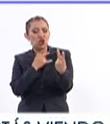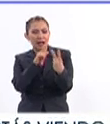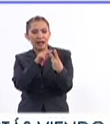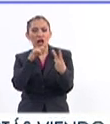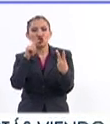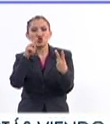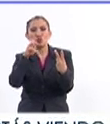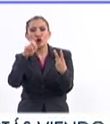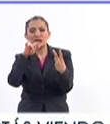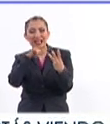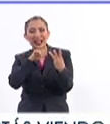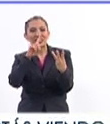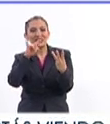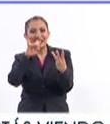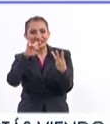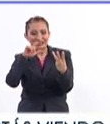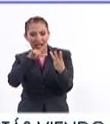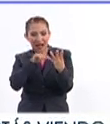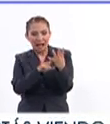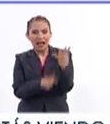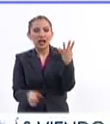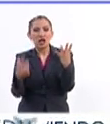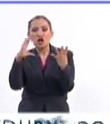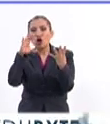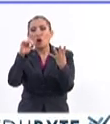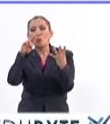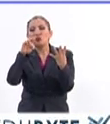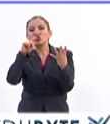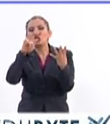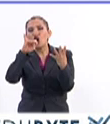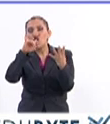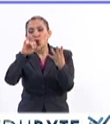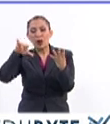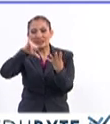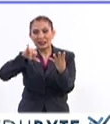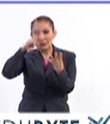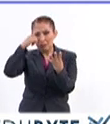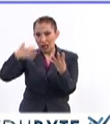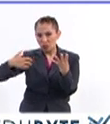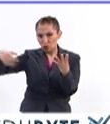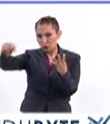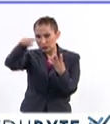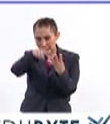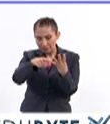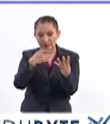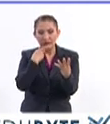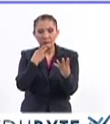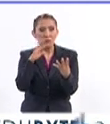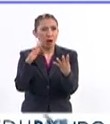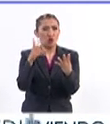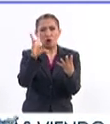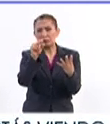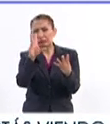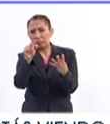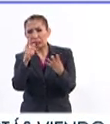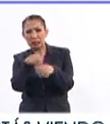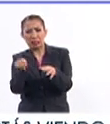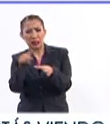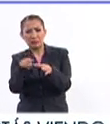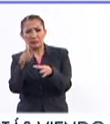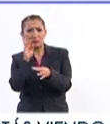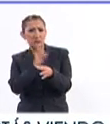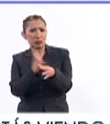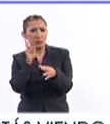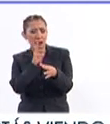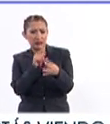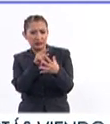gasolina, la turbocina, el diésel, los combustóleos o aceites para la industria, estaremos hablando de alrededor de 80